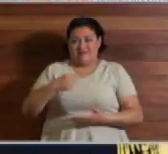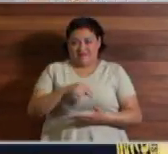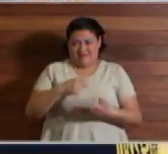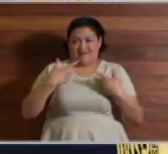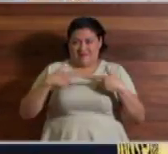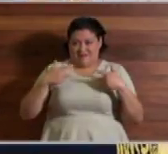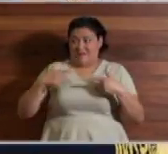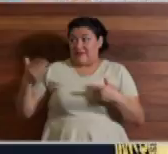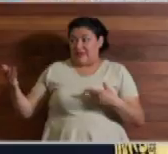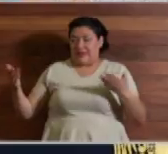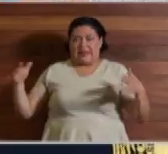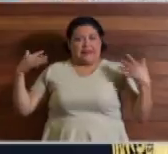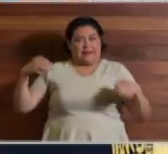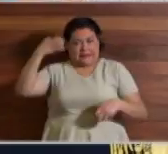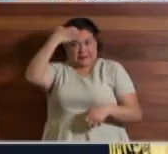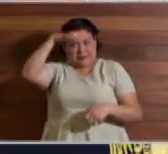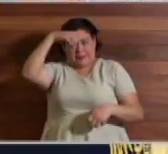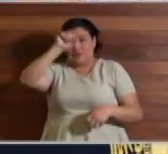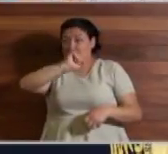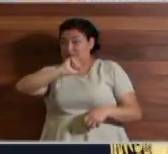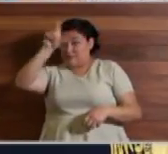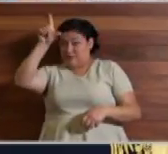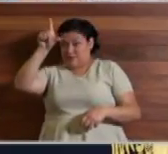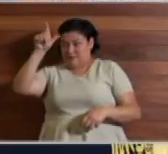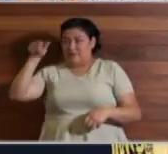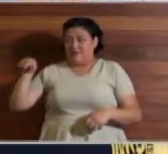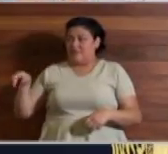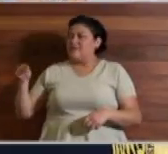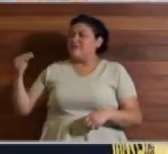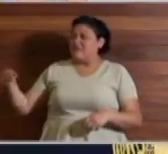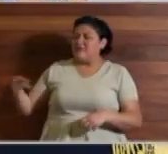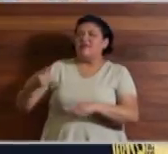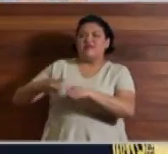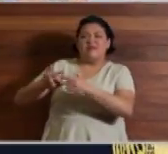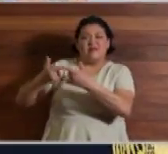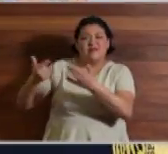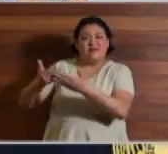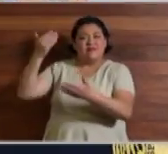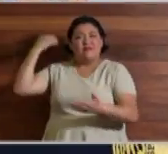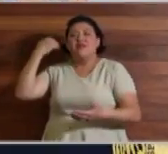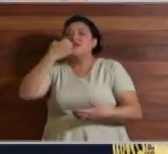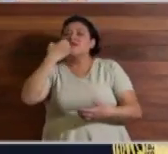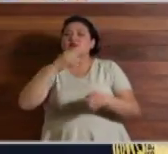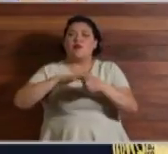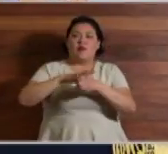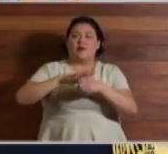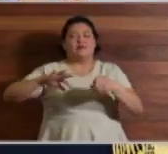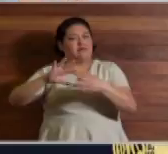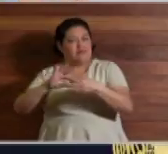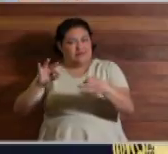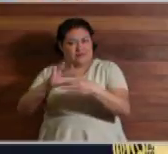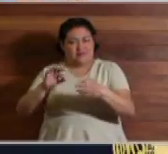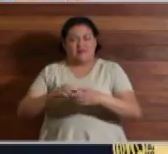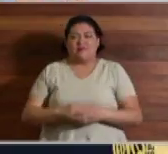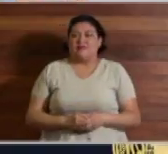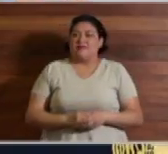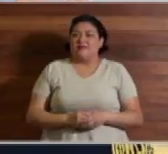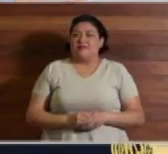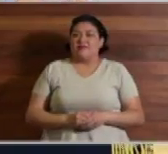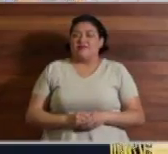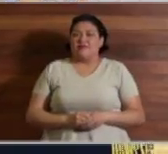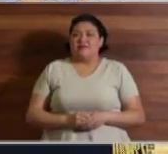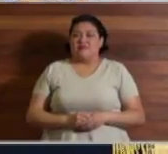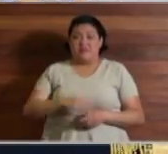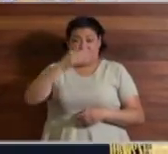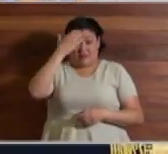dos grandes académicos que nos acompañan el día de hoy. Será una presentación